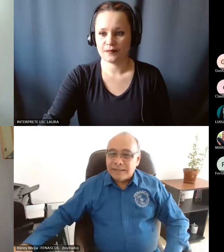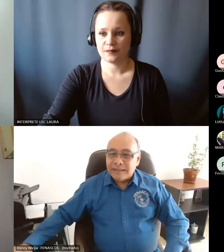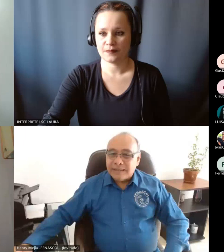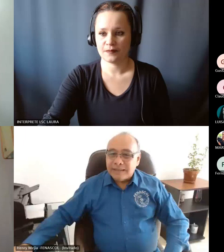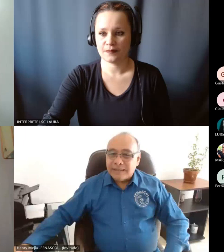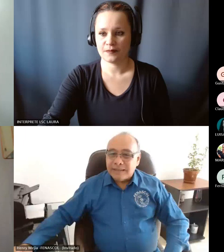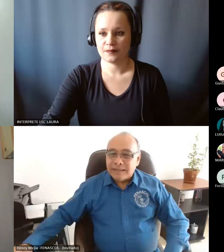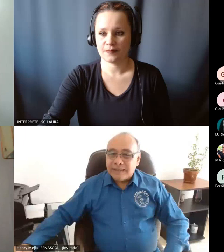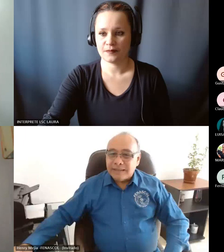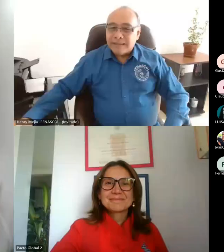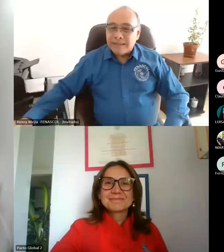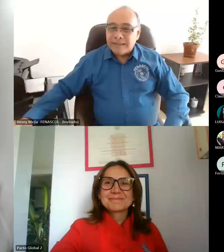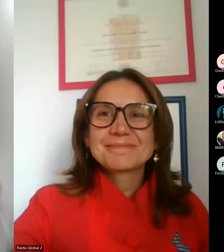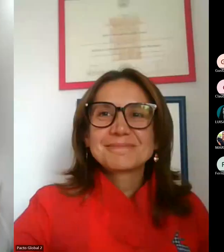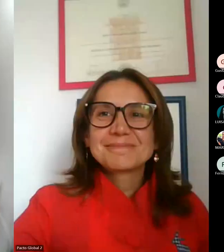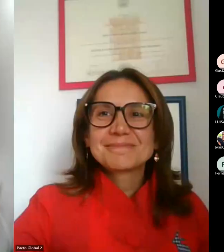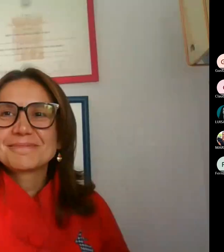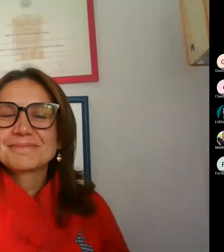chao